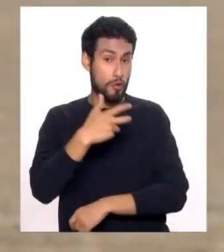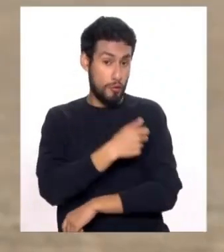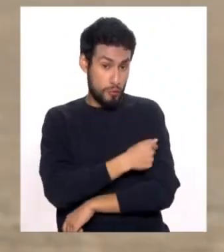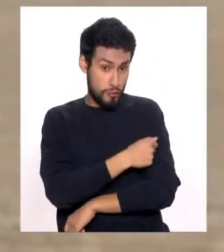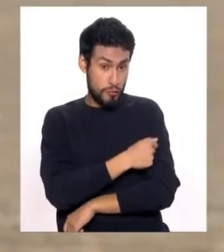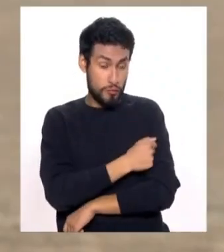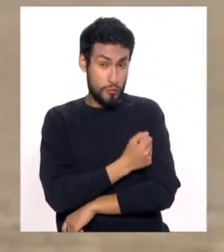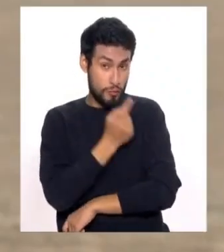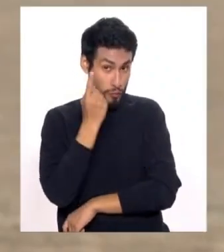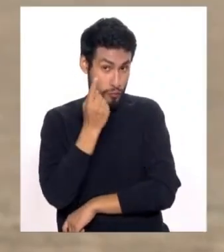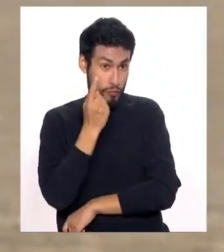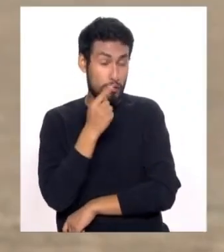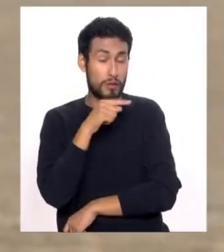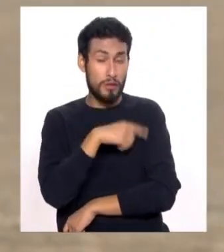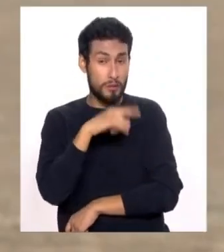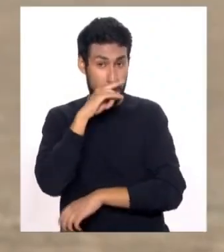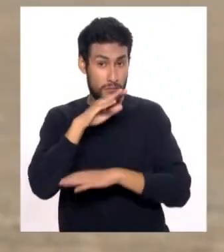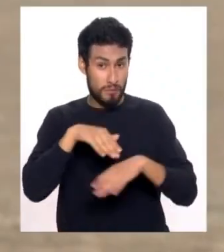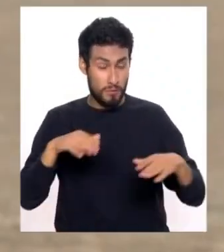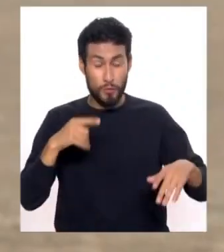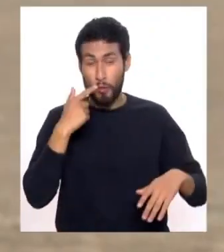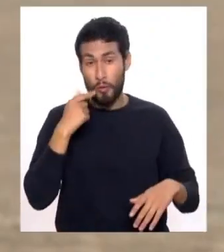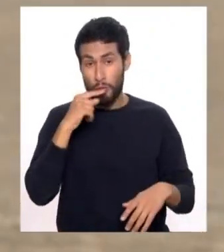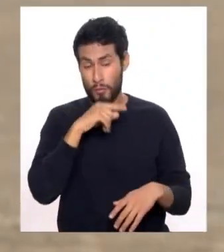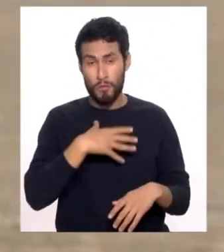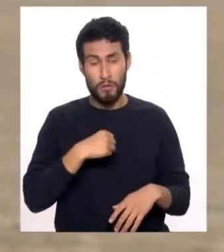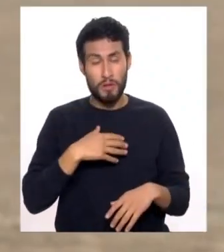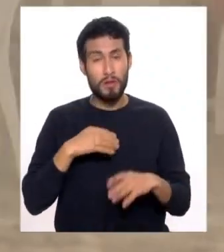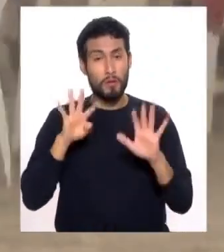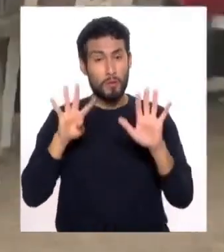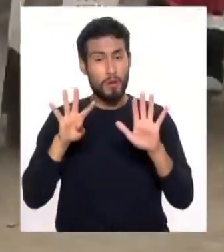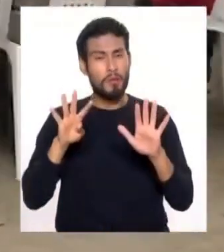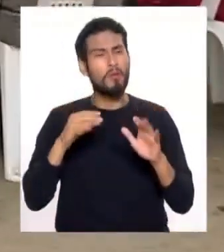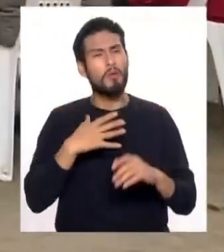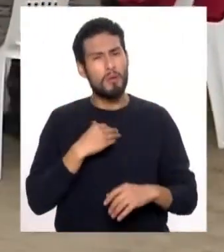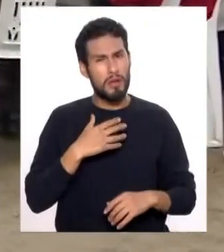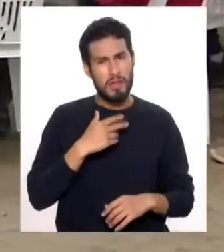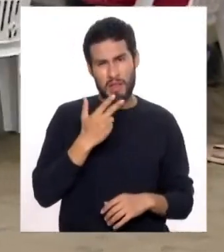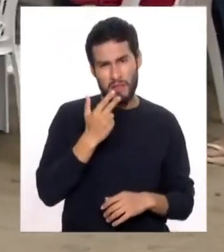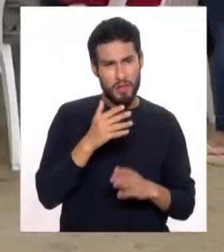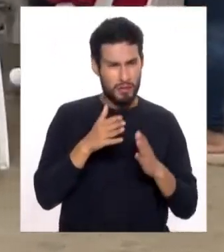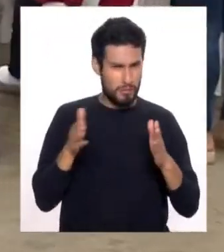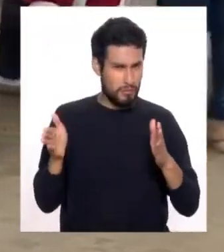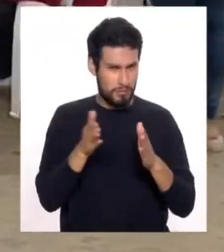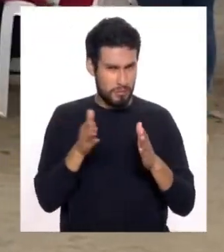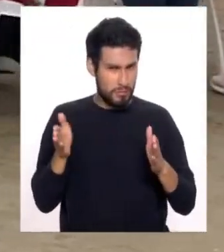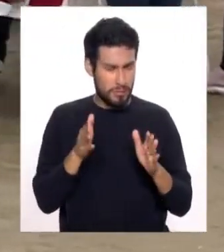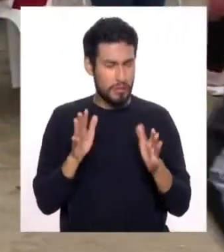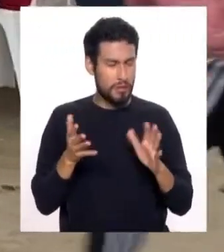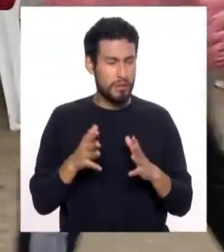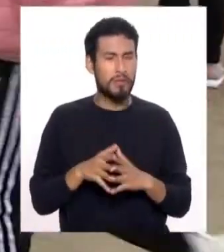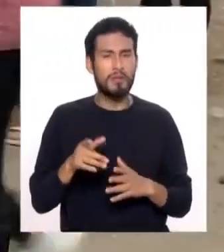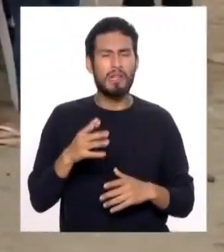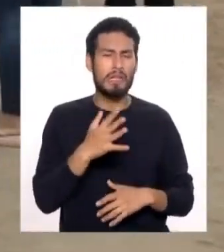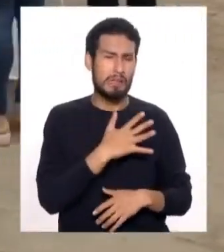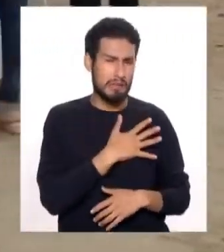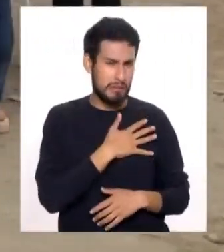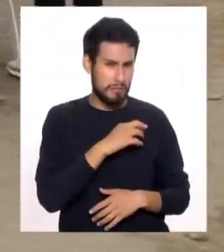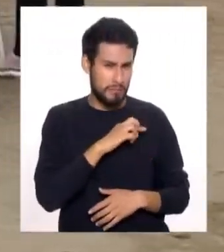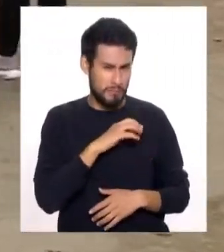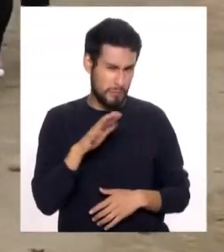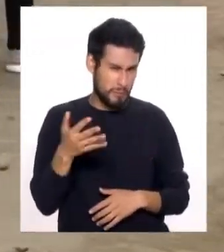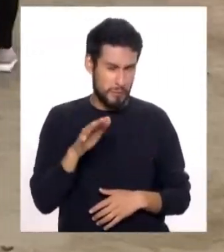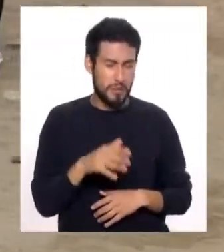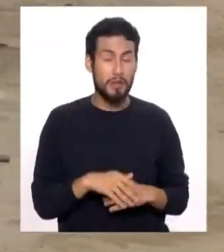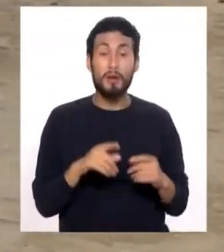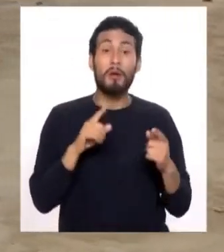aplica en los niños y niñas entre los 9 y 13 años, ¿no? Más o menos hacemos referencia al quinto grado de primaria, pero